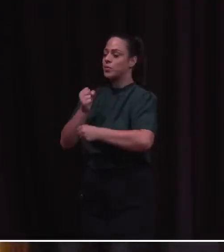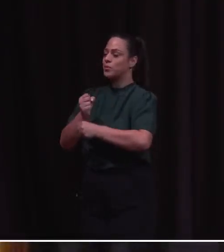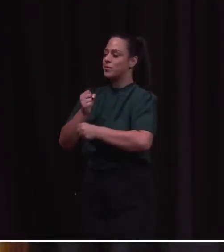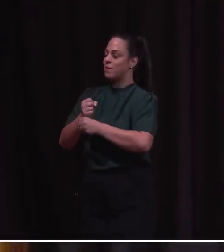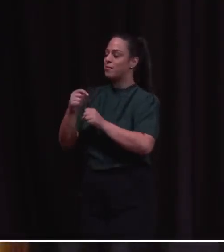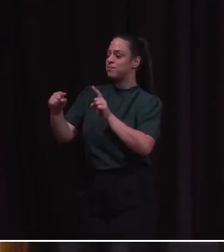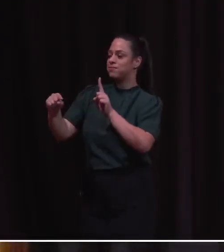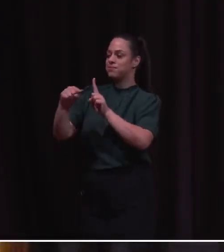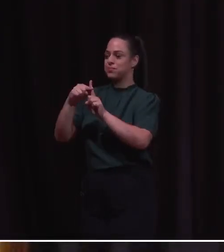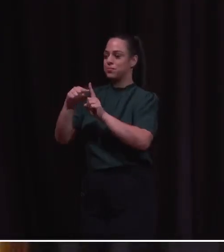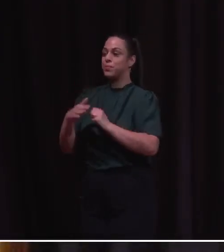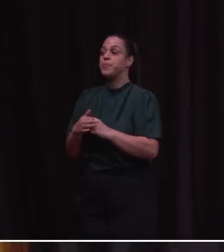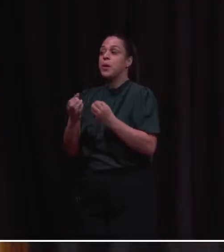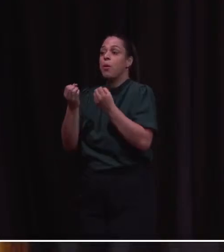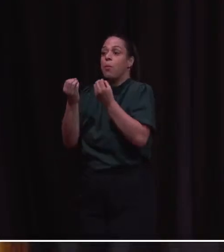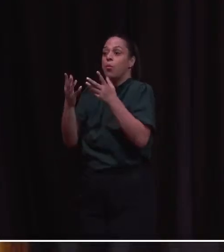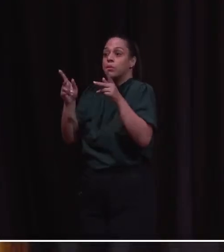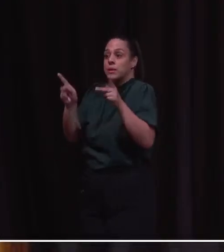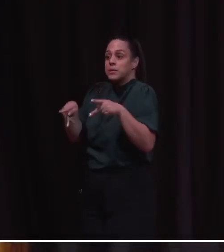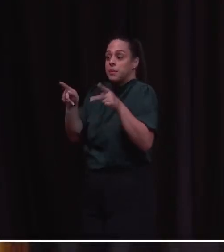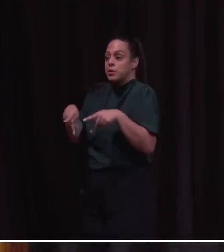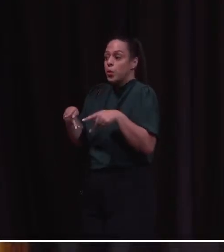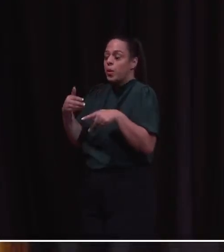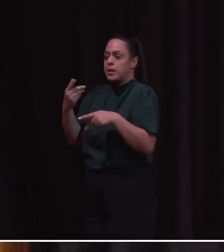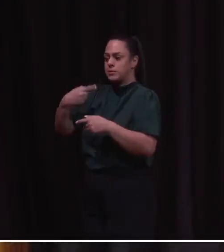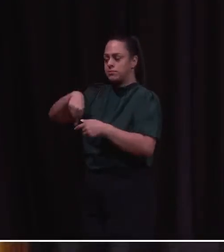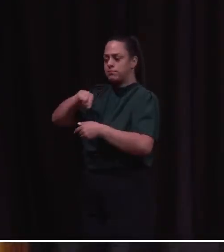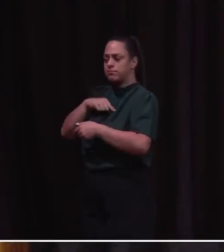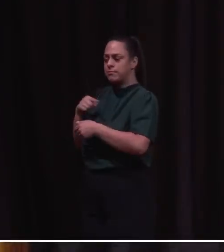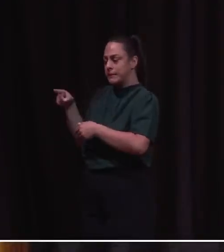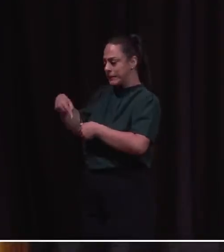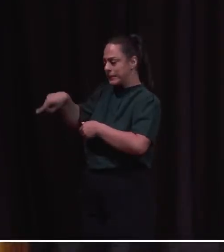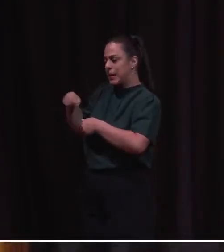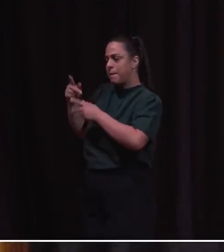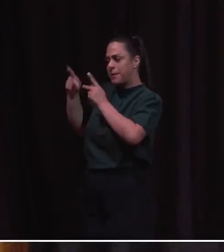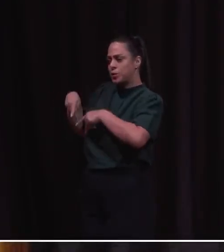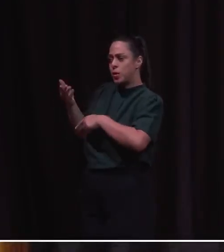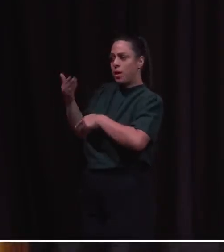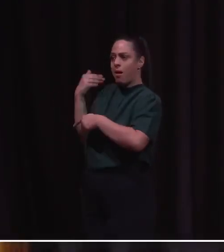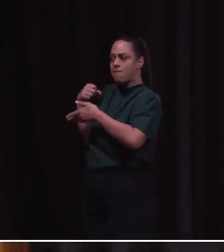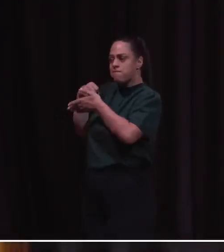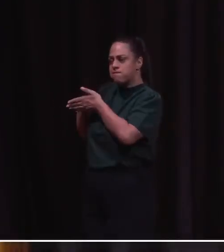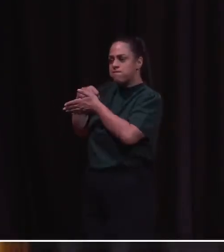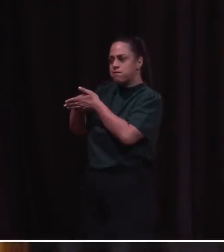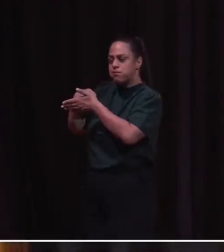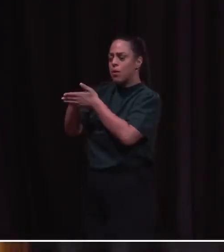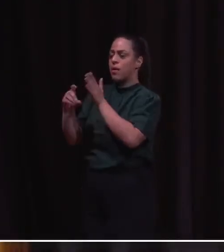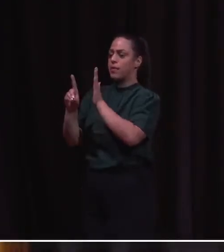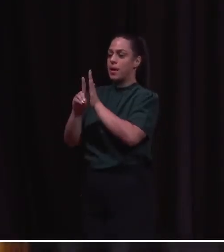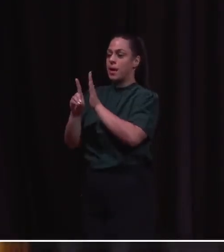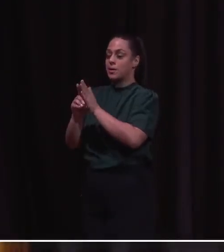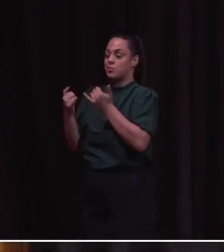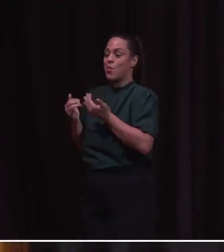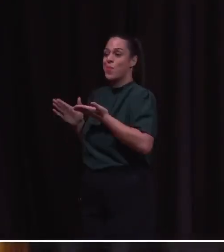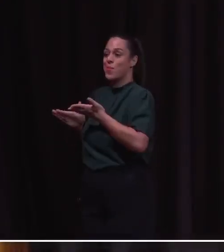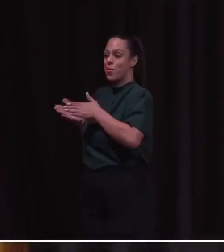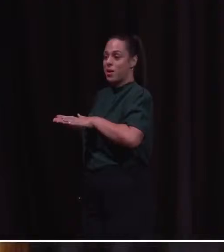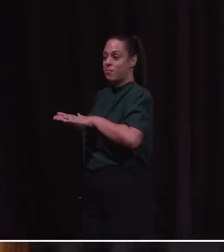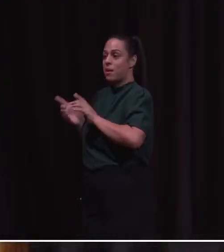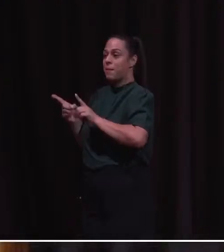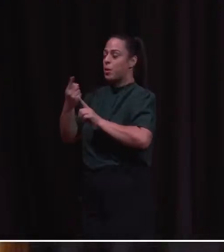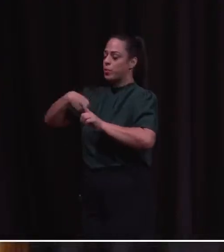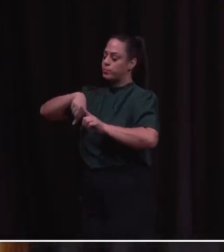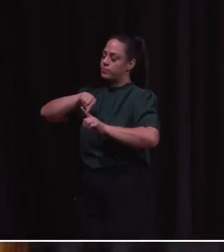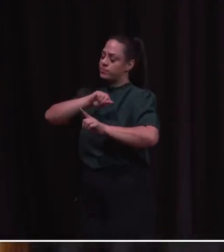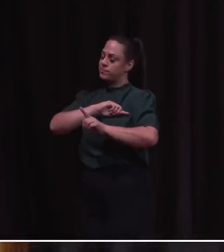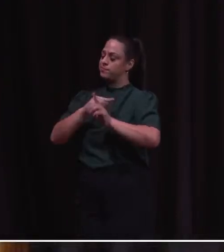Muchas personas que lucharon por los derechos que hoy disfrutamos ya no están en este mundo, pero nosotros somos la cosecha de